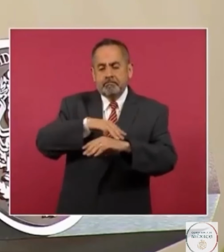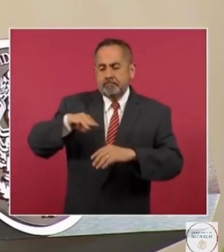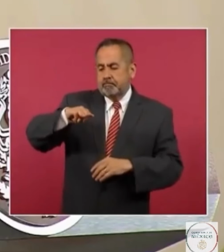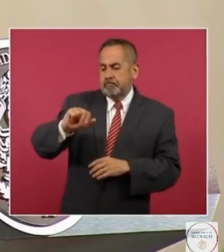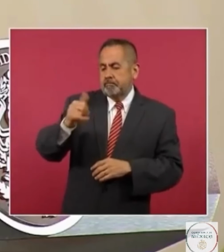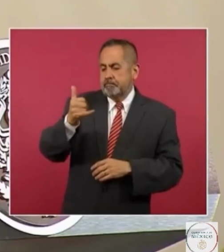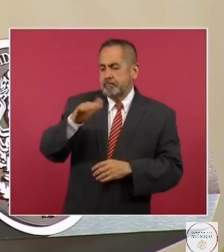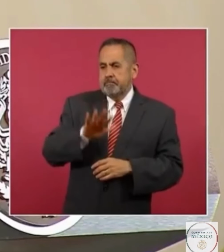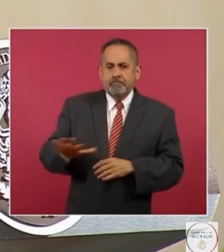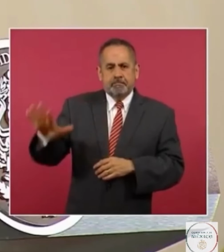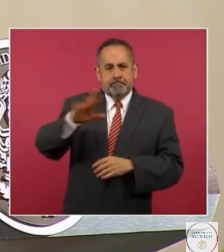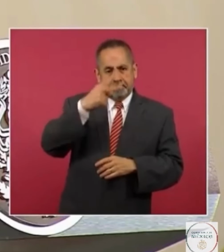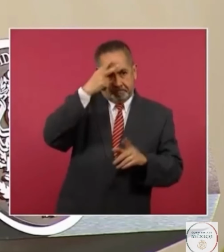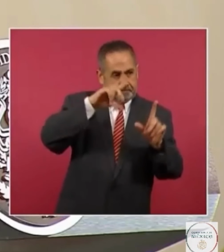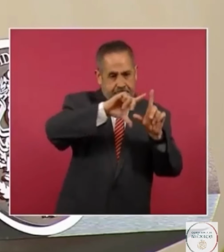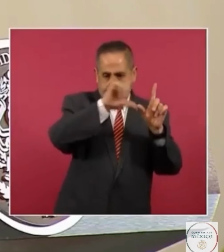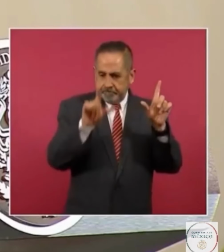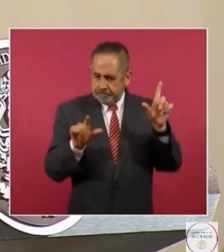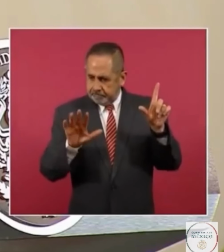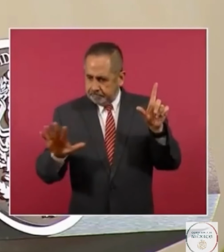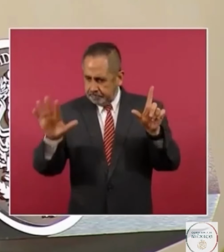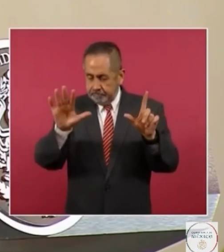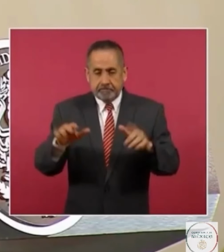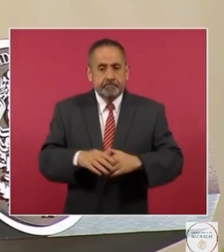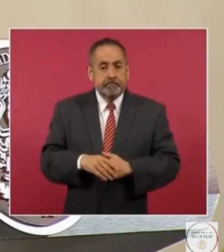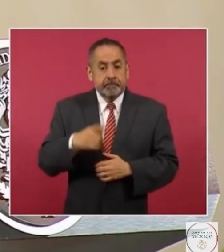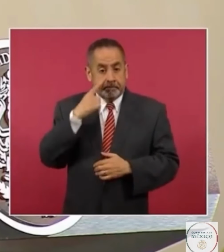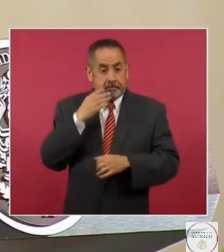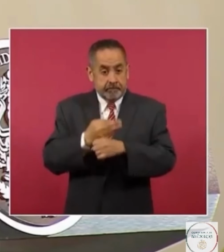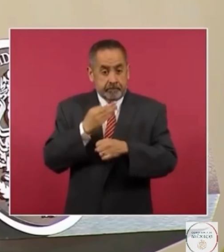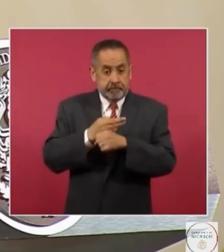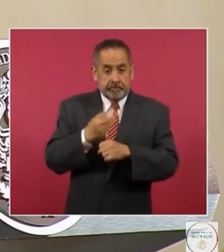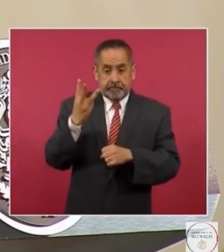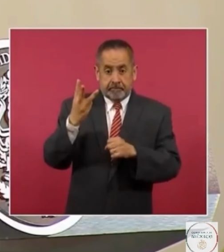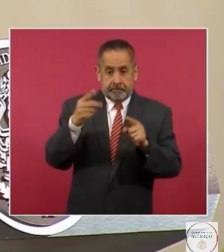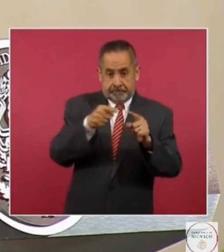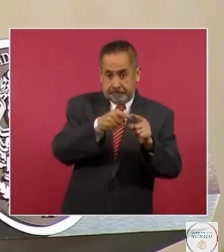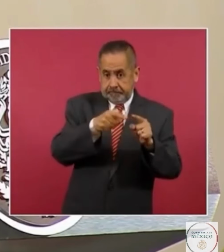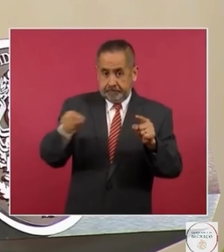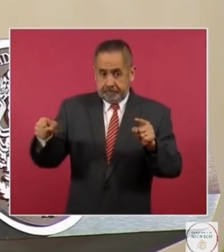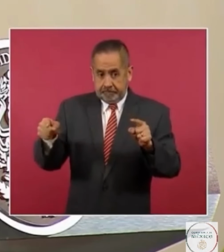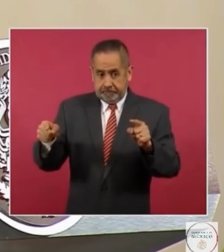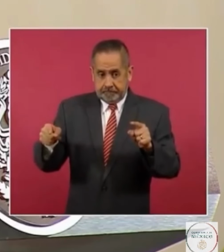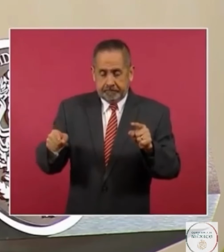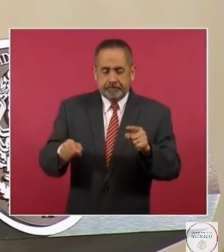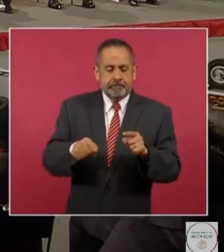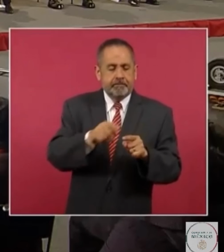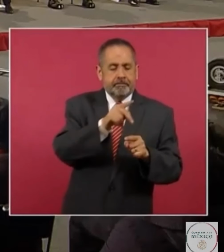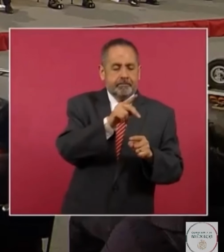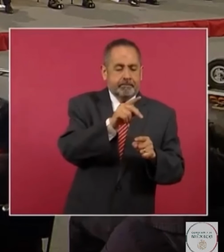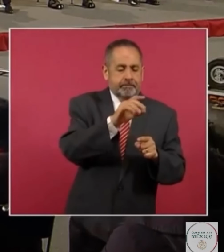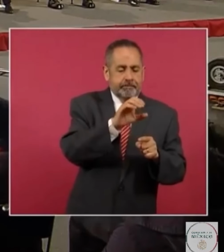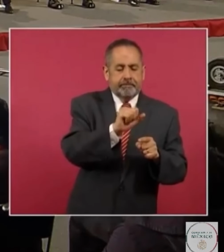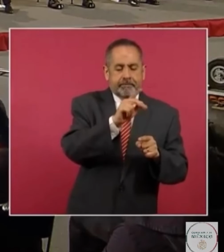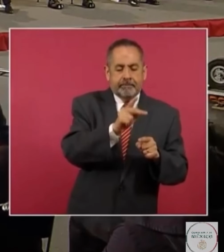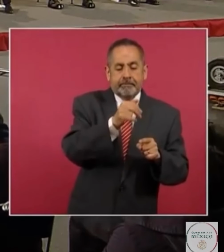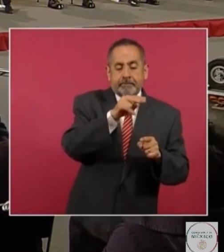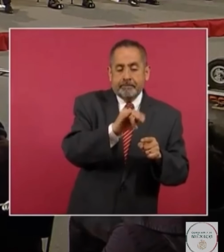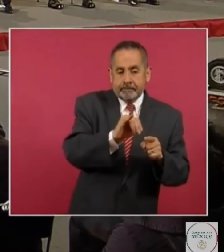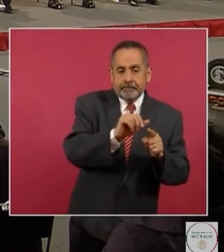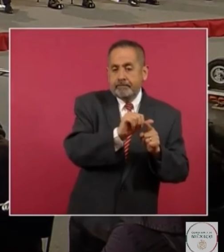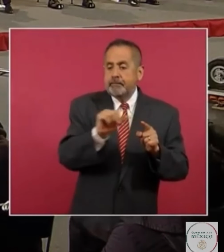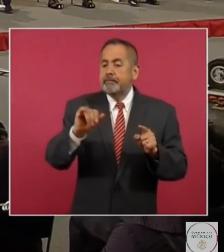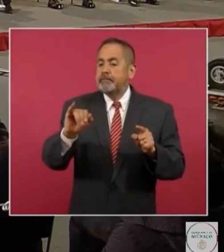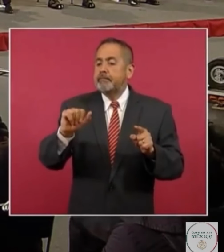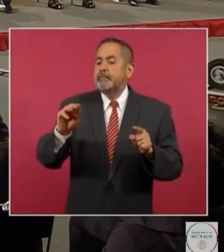México. Por lo que hace al tramo 3, que corre de Calquiní hasta Izamal, sabíamos desde un